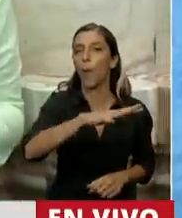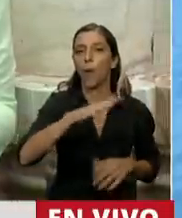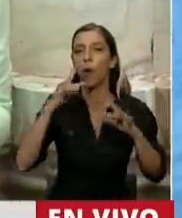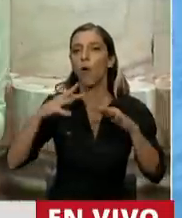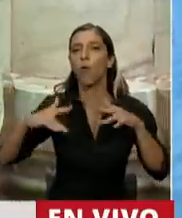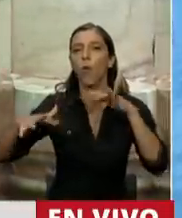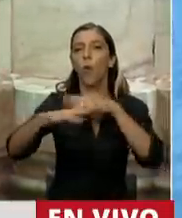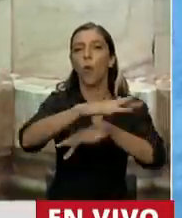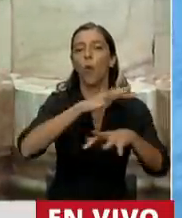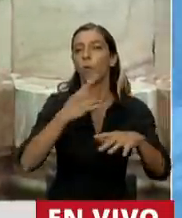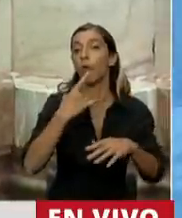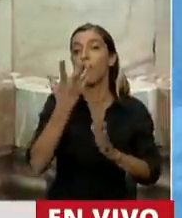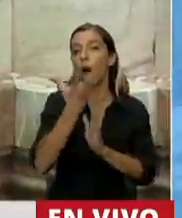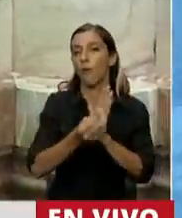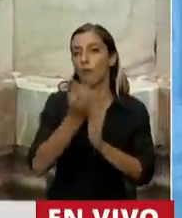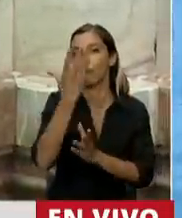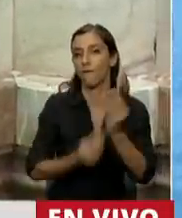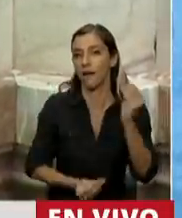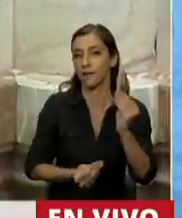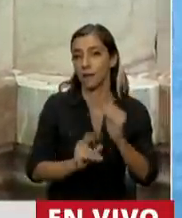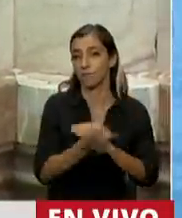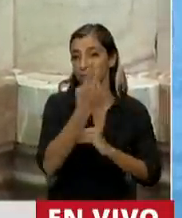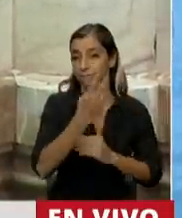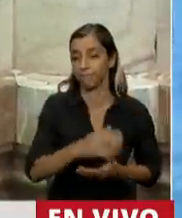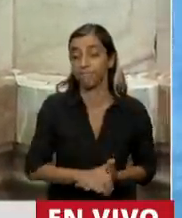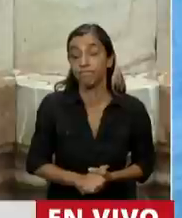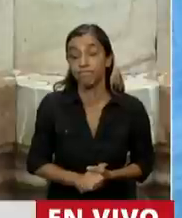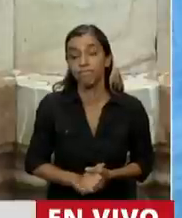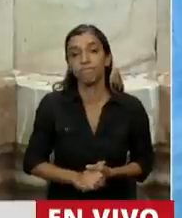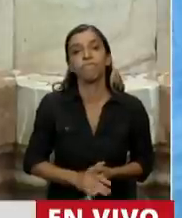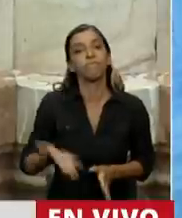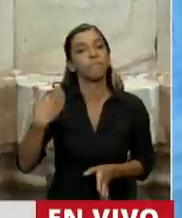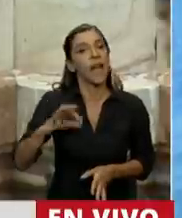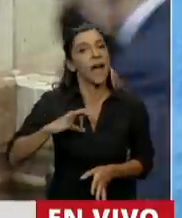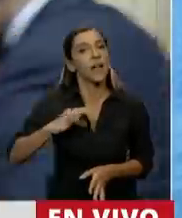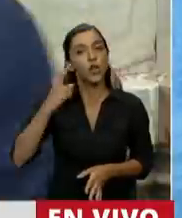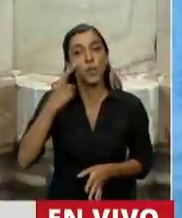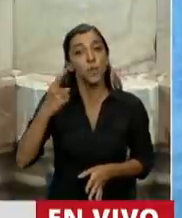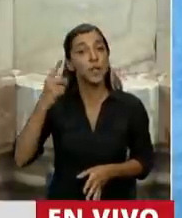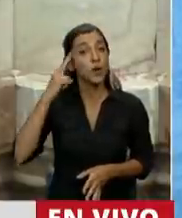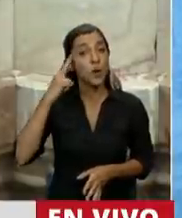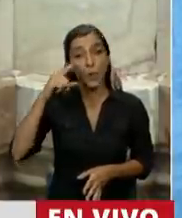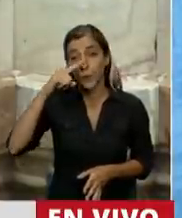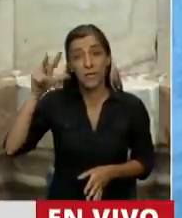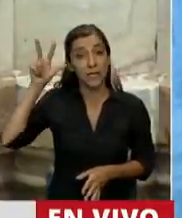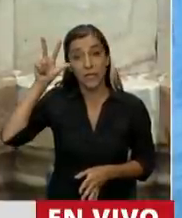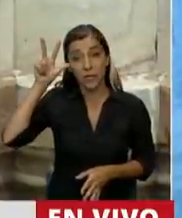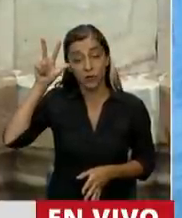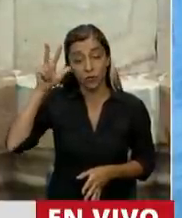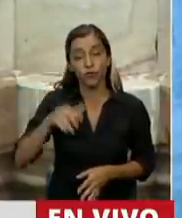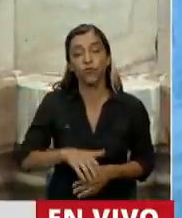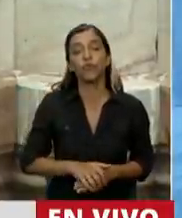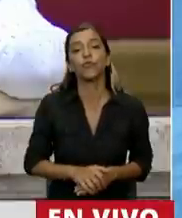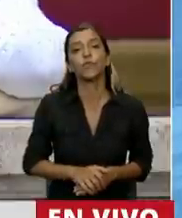mal. Por aquel entonces, en el año 1978, al otro lado de la